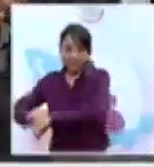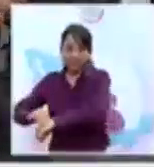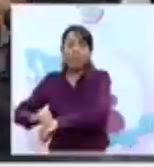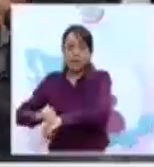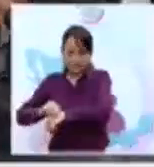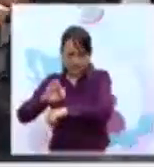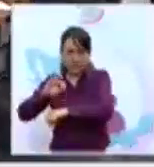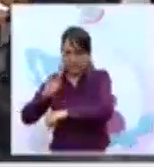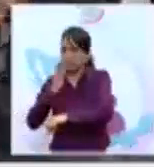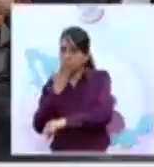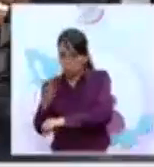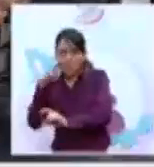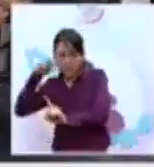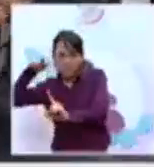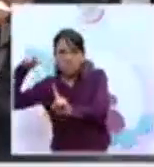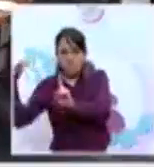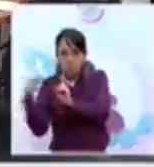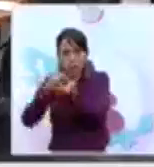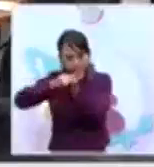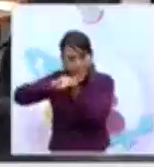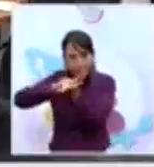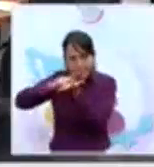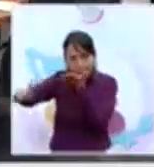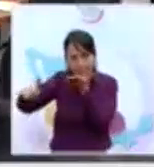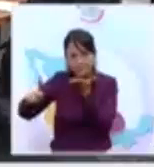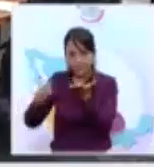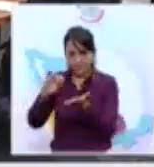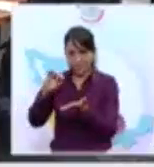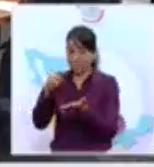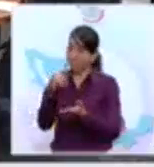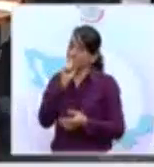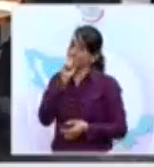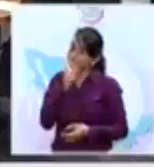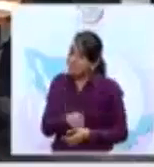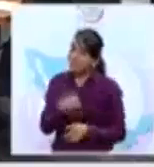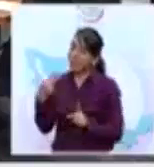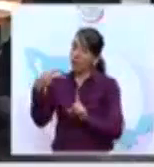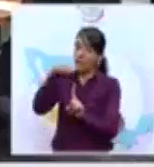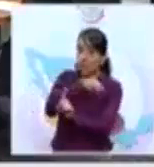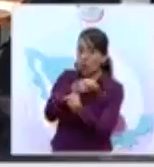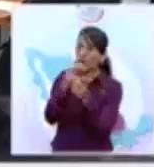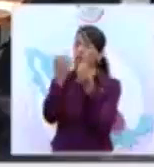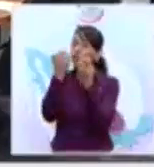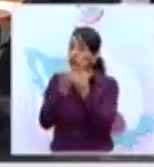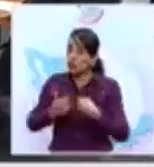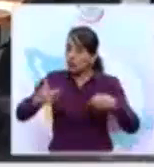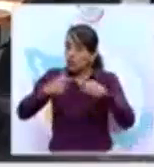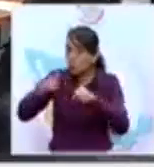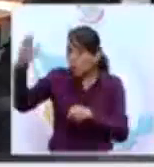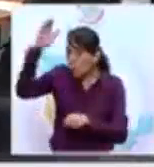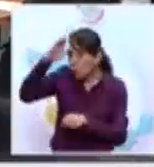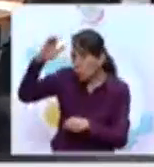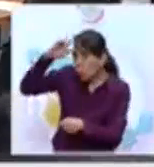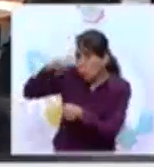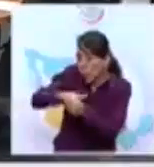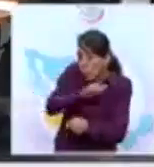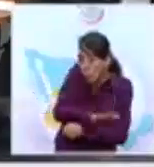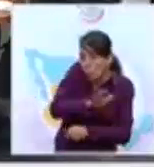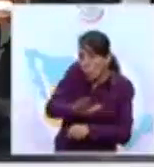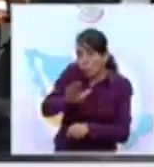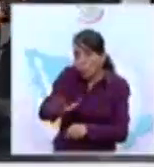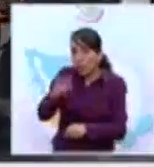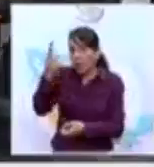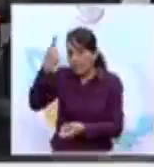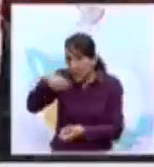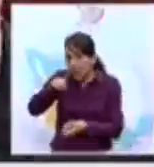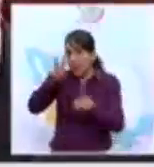los derechos, sino un enfoque sociocultural del tema de la pobreza. Y entonces es cuando se